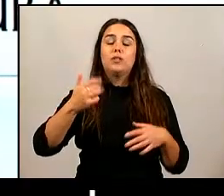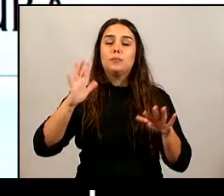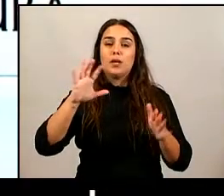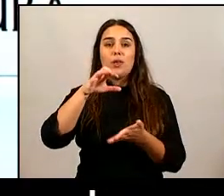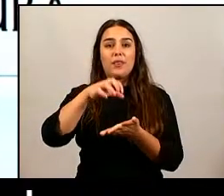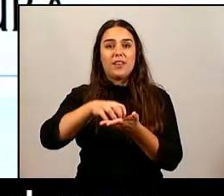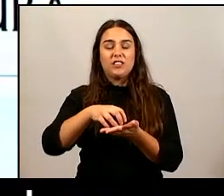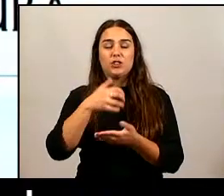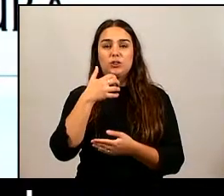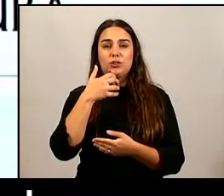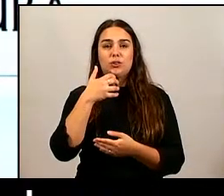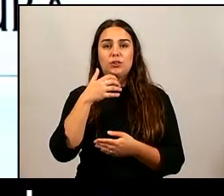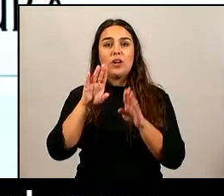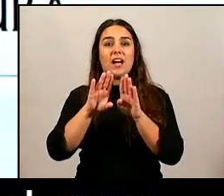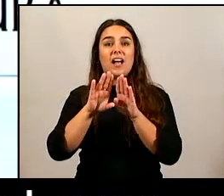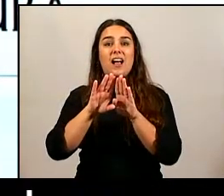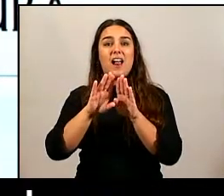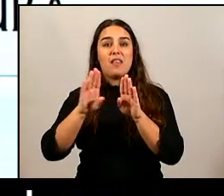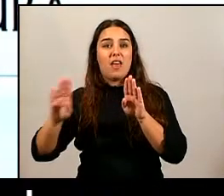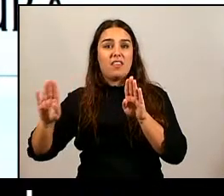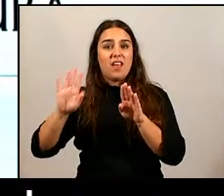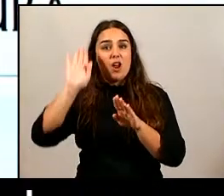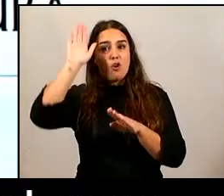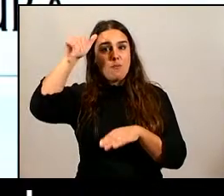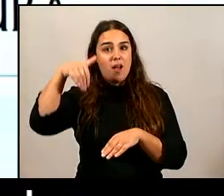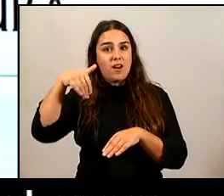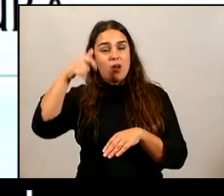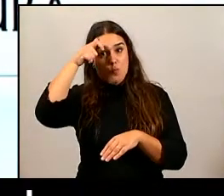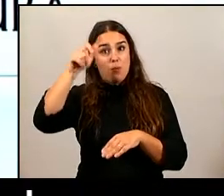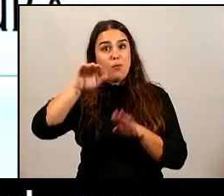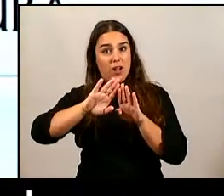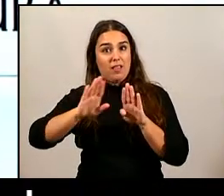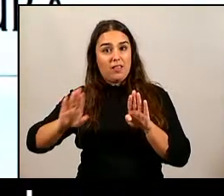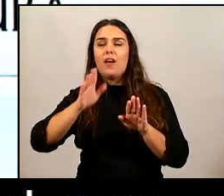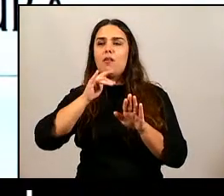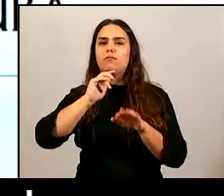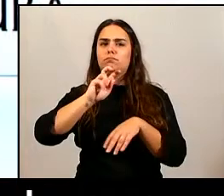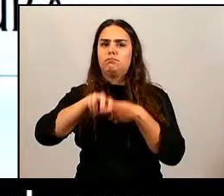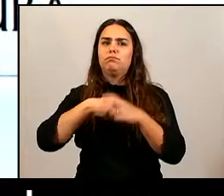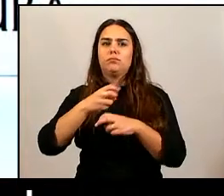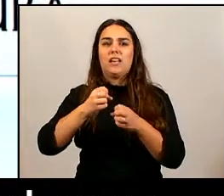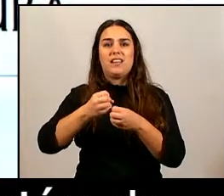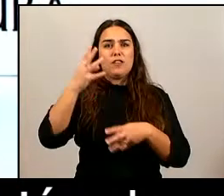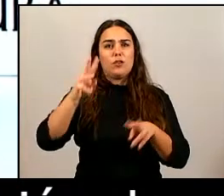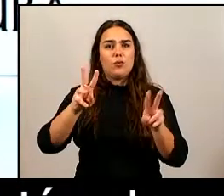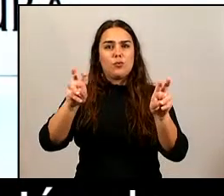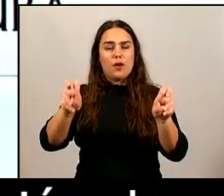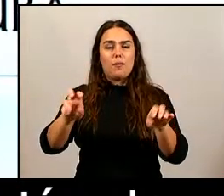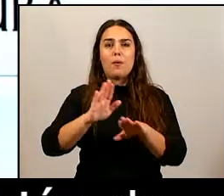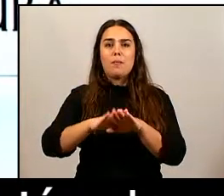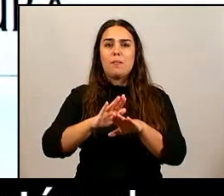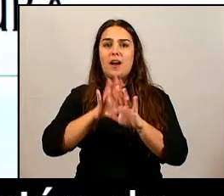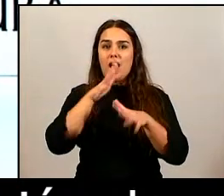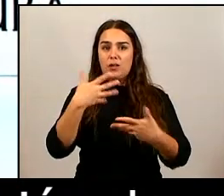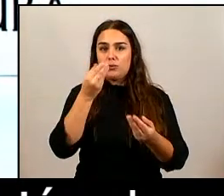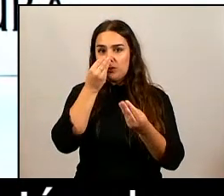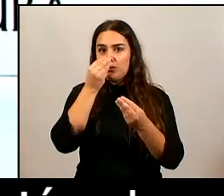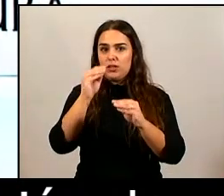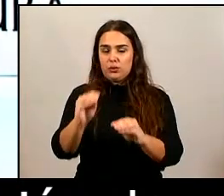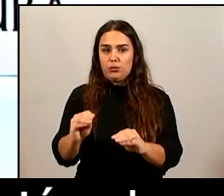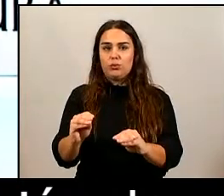de Calzada Romana de Puebla de la Calzada, también es necesaria la construcción de un nuevo edificio para sustituir el actual.